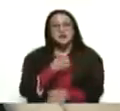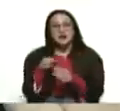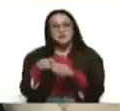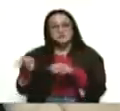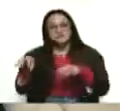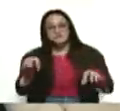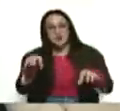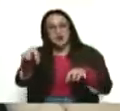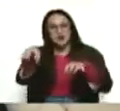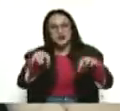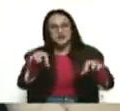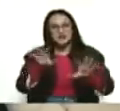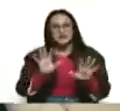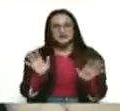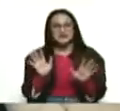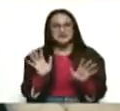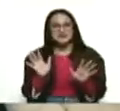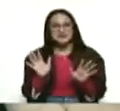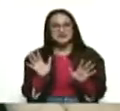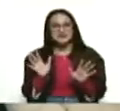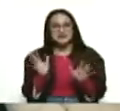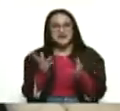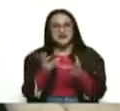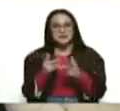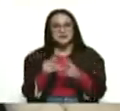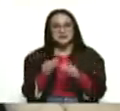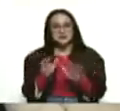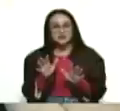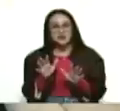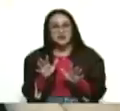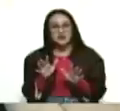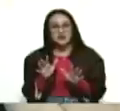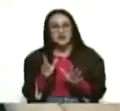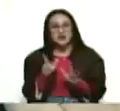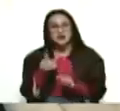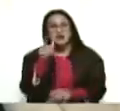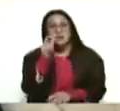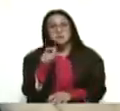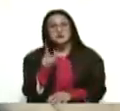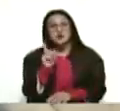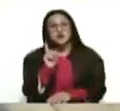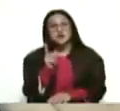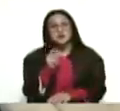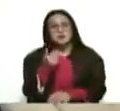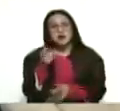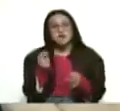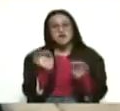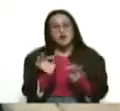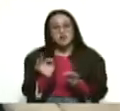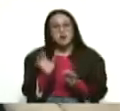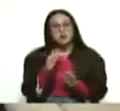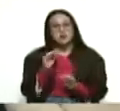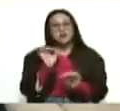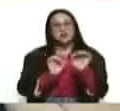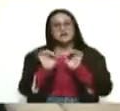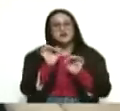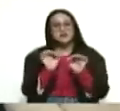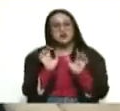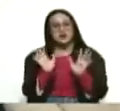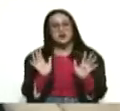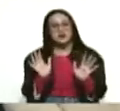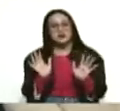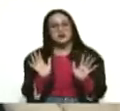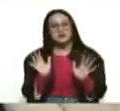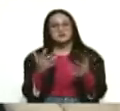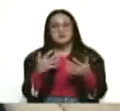tributarias paralelas, las direcciones de administración paralela, y el ciudadano tiene mucho más mecanismos para defenderse frente a la posibilidad